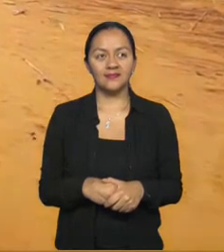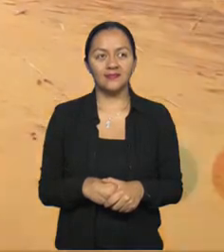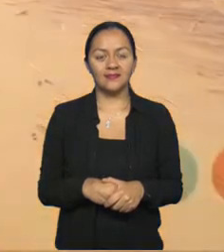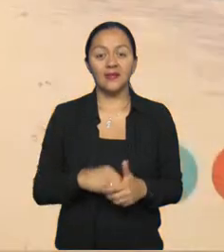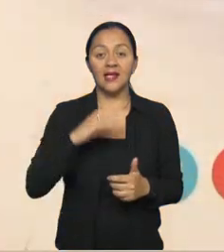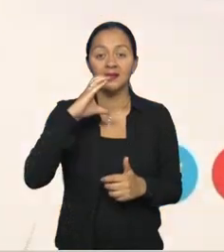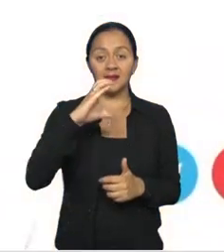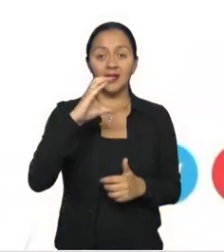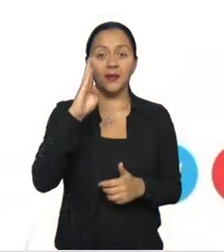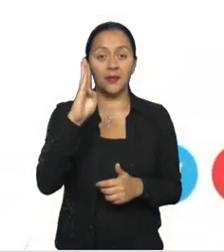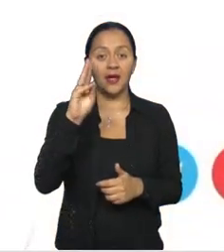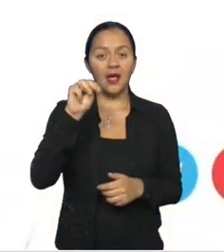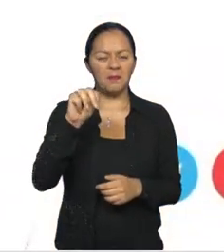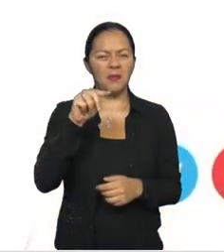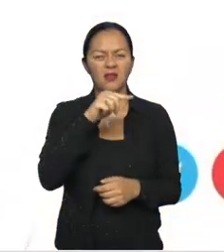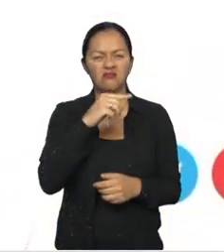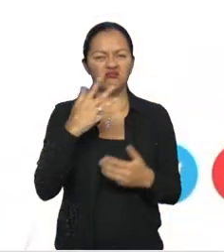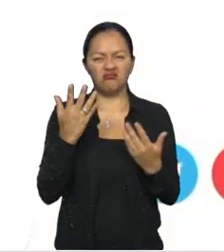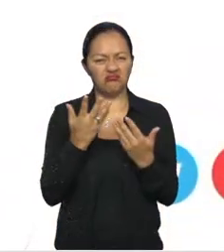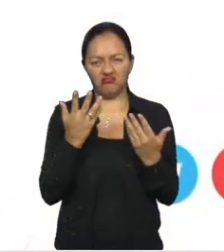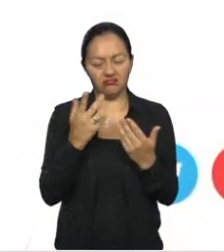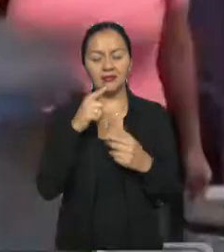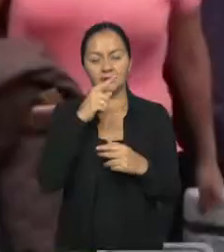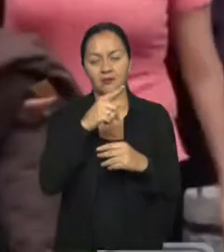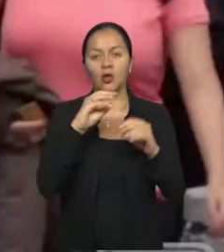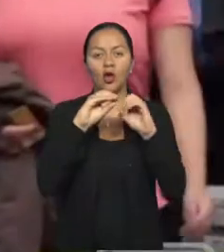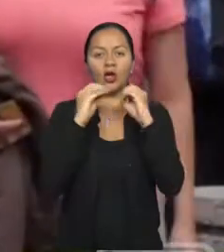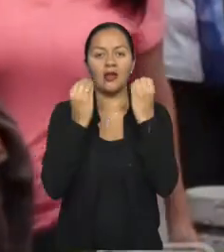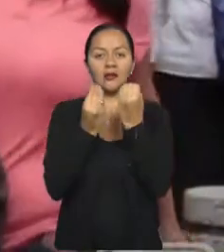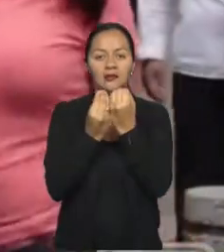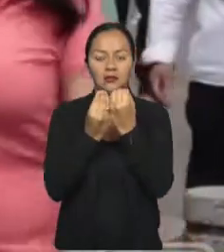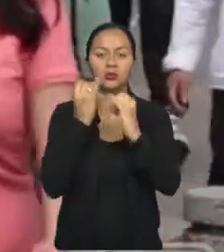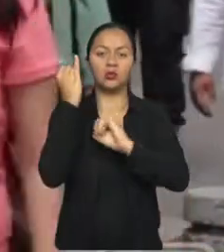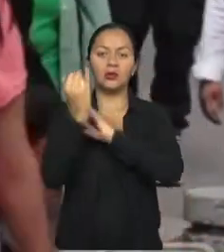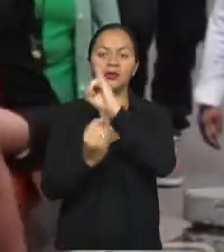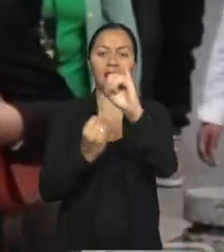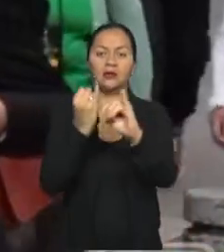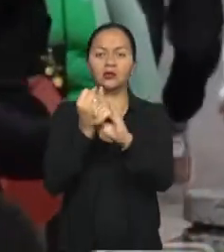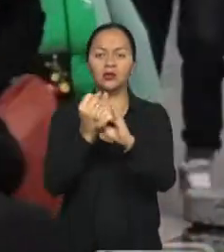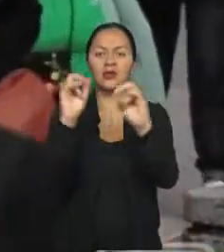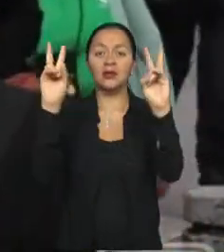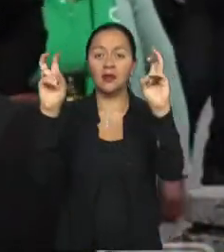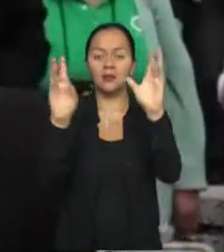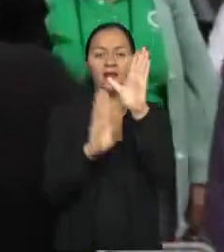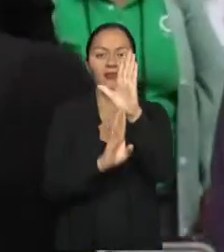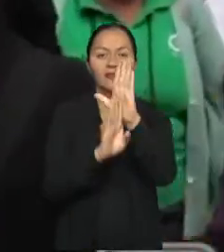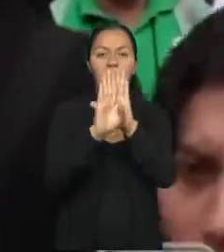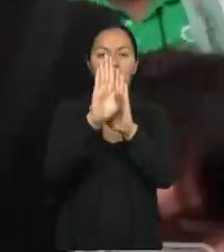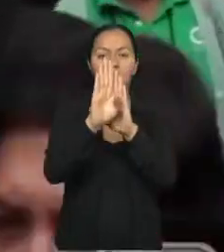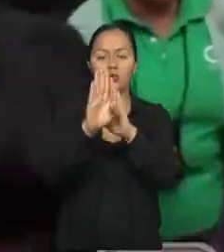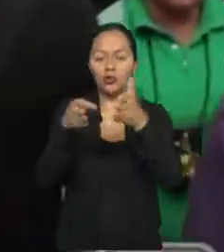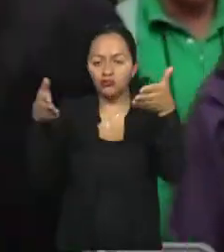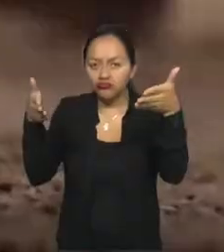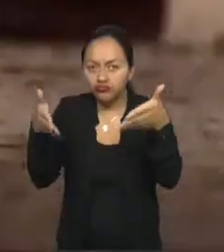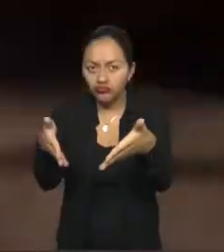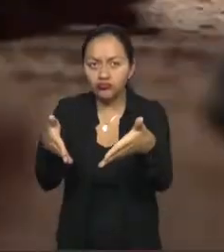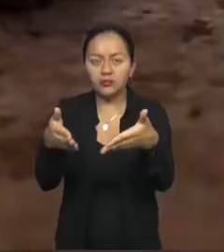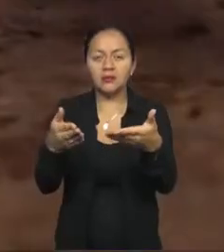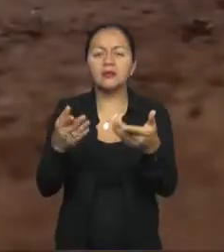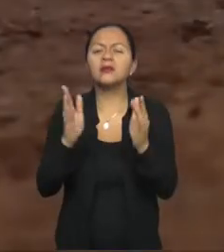CBM es una organización internacional de desarrollo, comprometida a mejorar la calidad de vida de las personas con